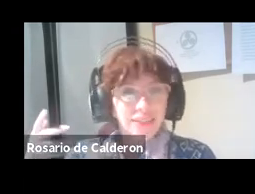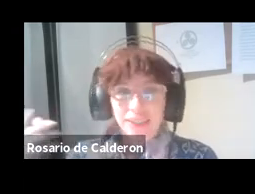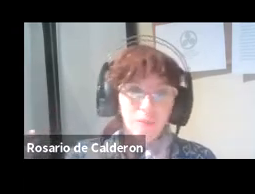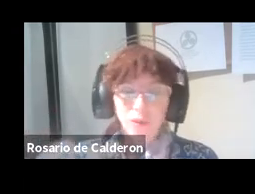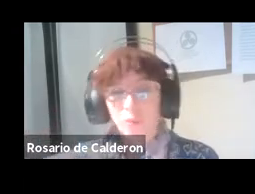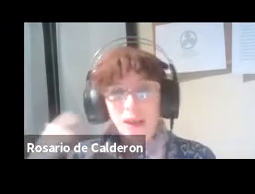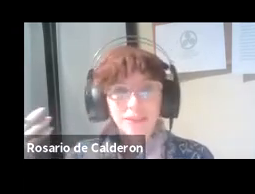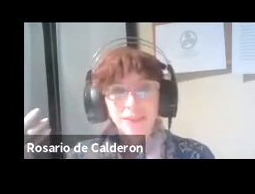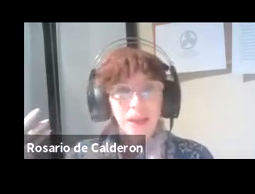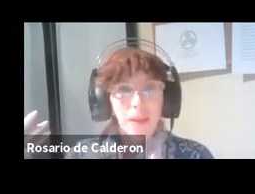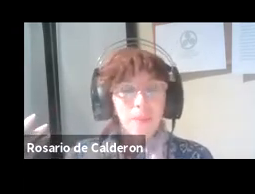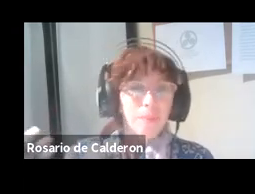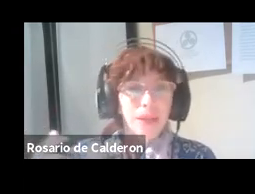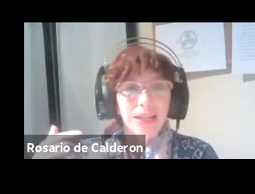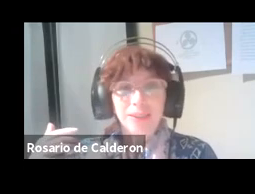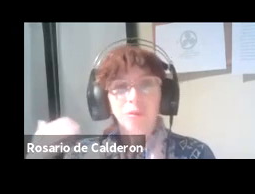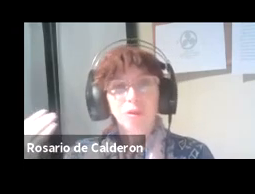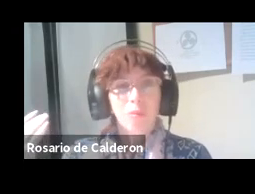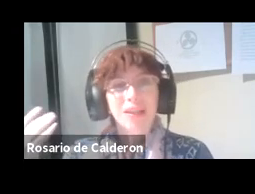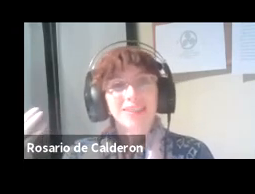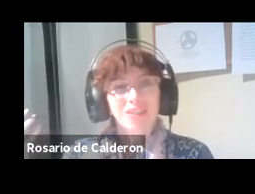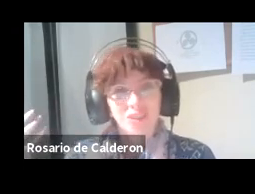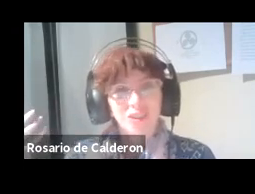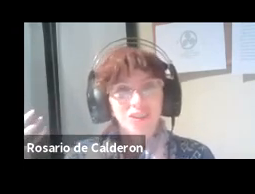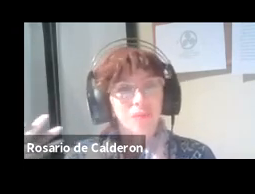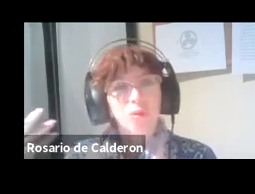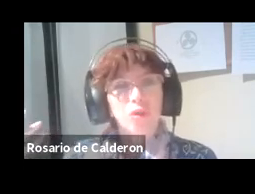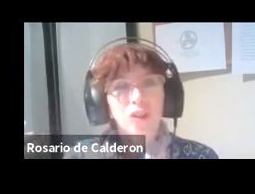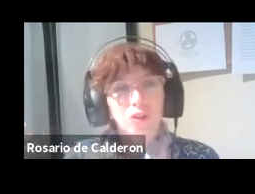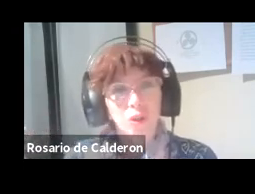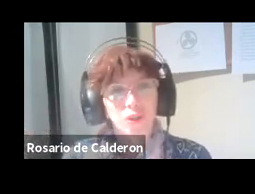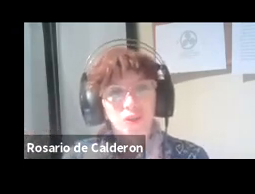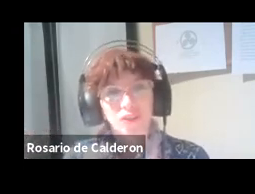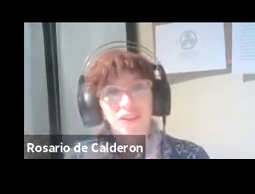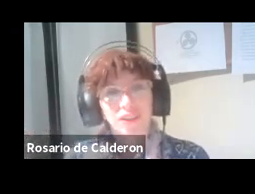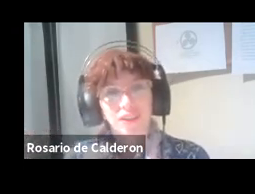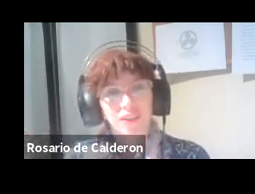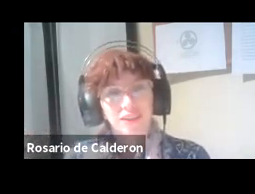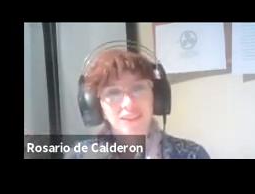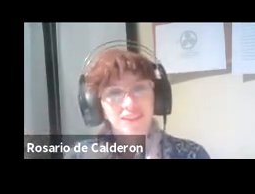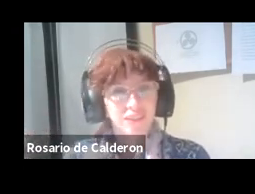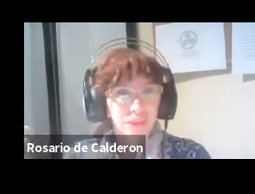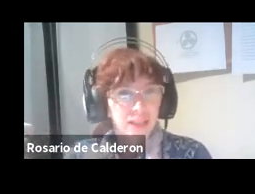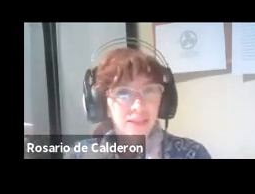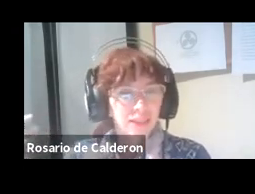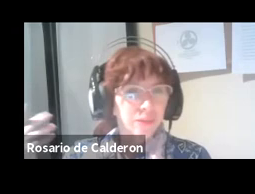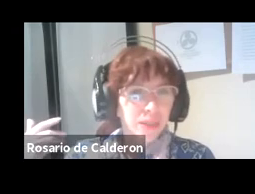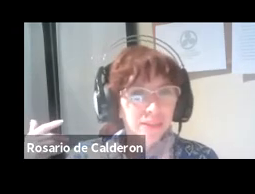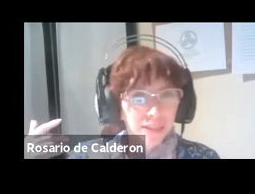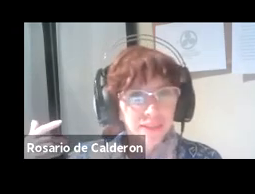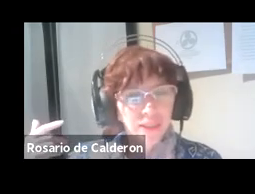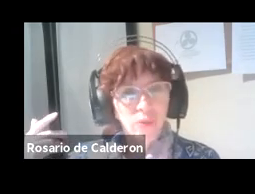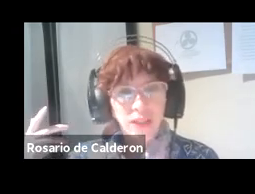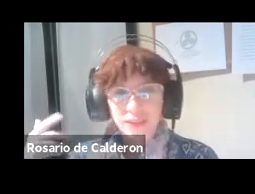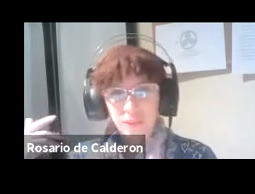él tiene mucho más papeles y mucho más estudios que muchos de nosotros verdad y me